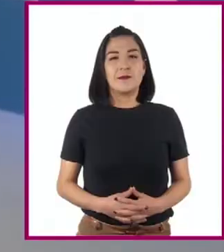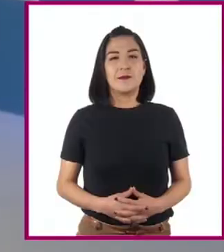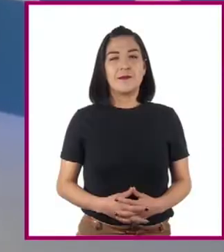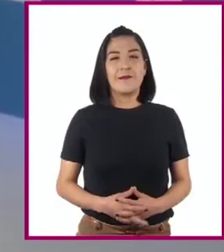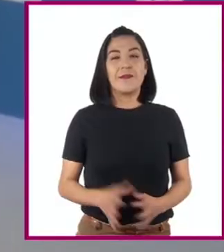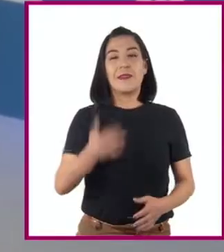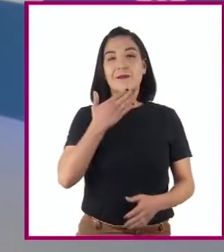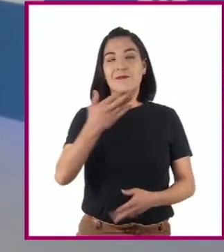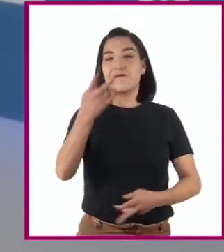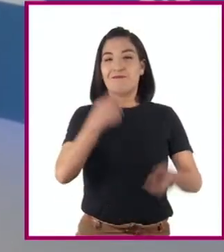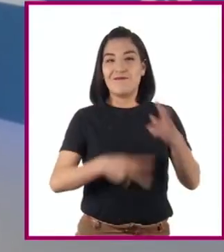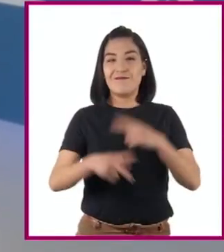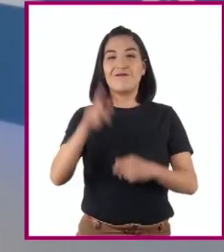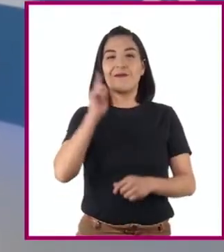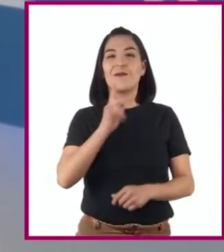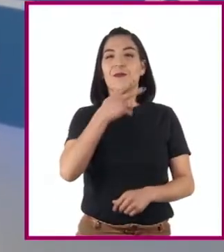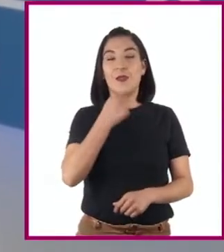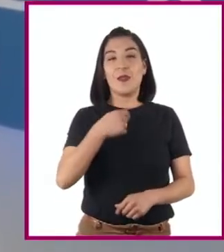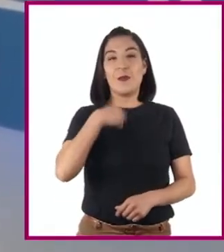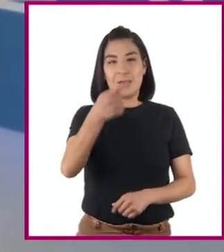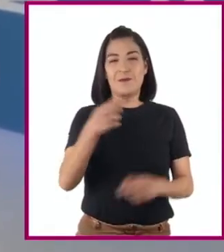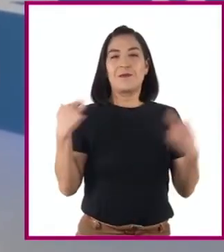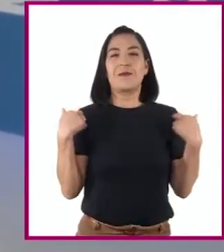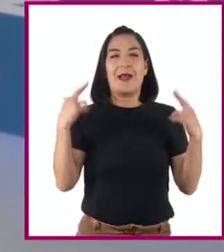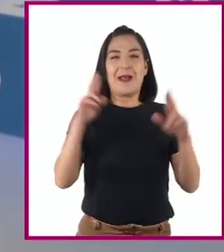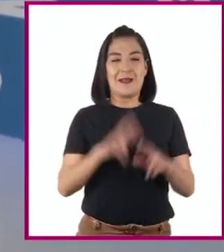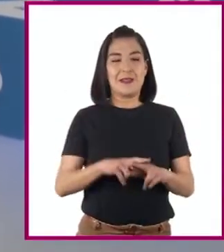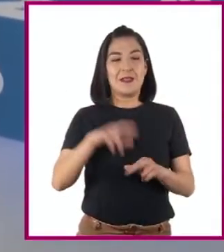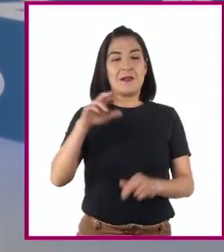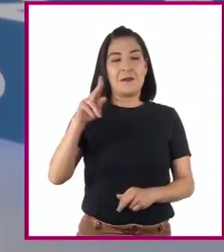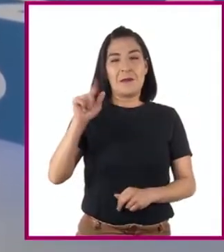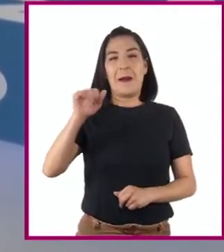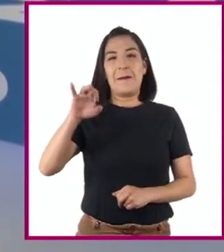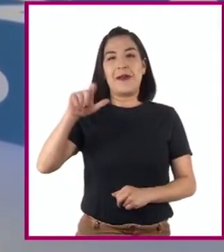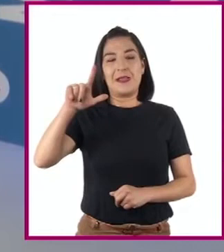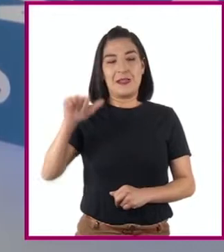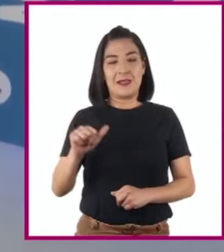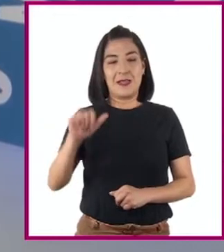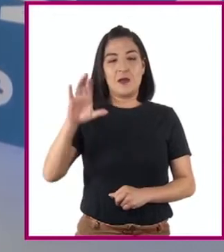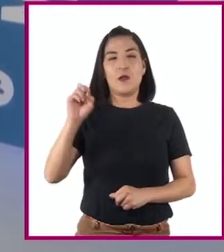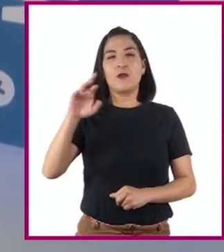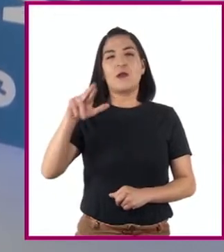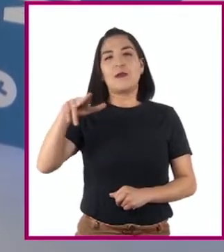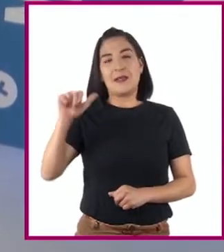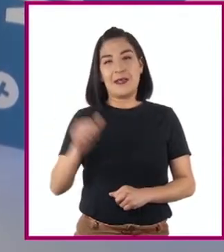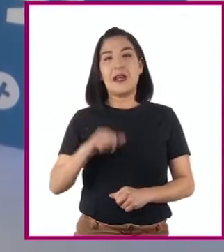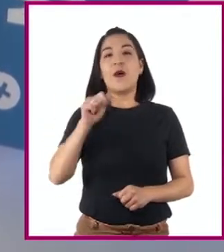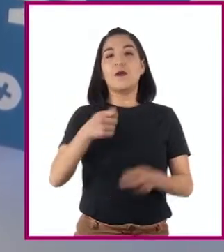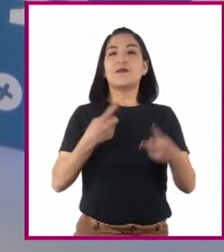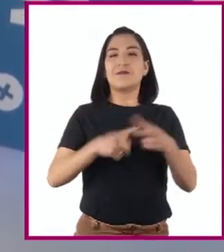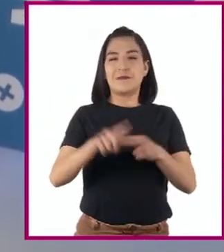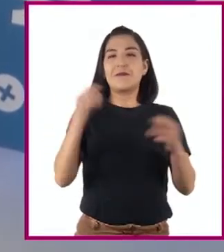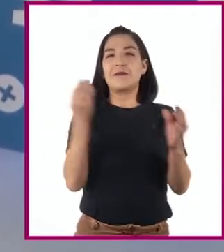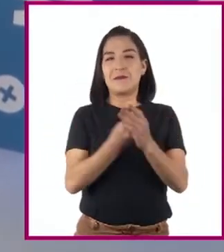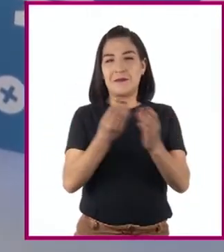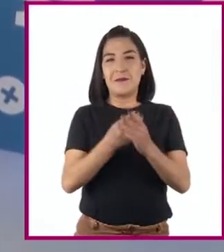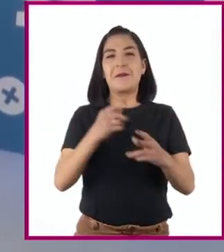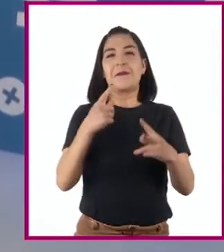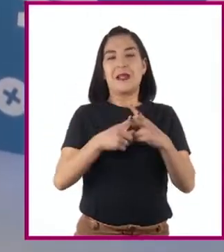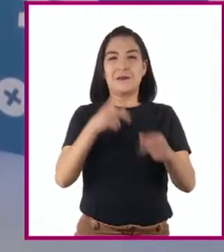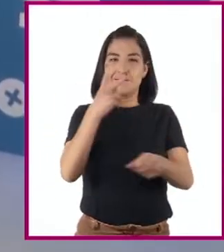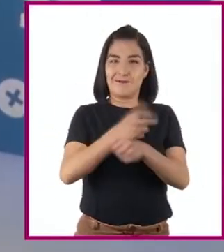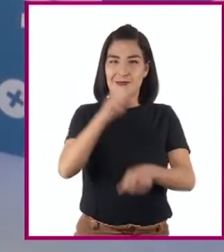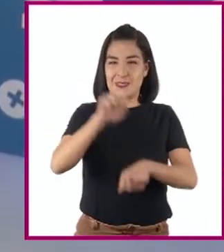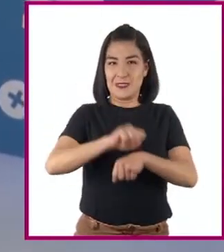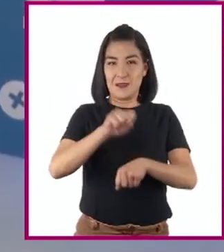Bienvenidas y bienvenidos. Soy tu profesora Pamela Corona Limón. Iniciemos nuestra sesión de matemáticas de segundo grado de secundaria.